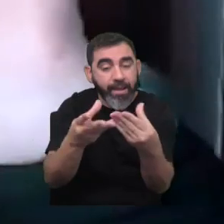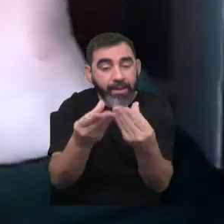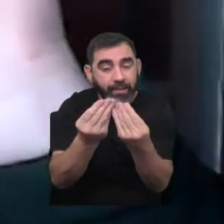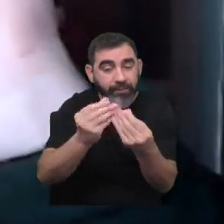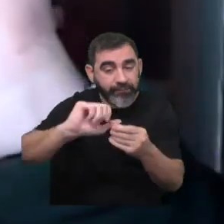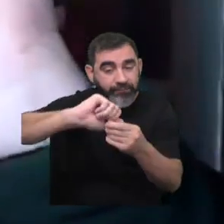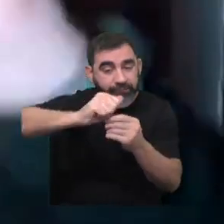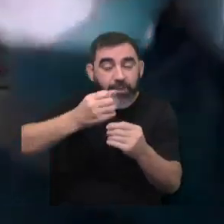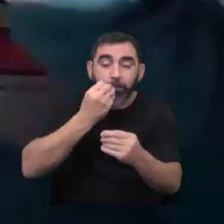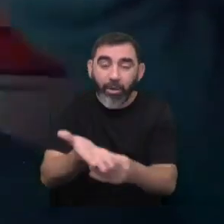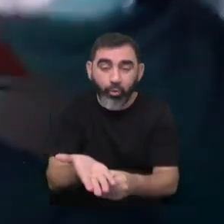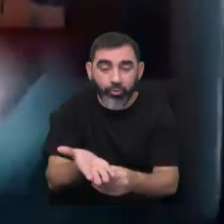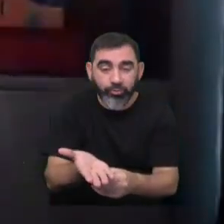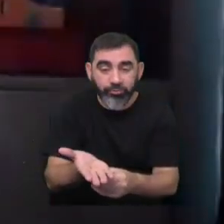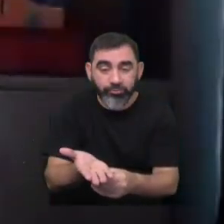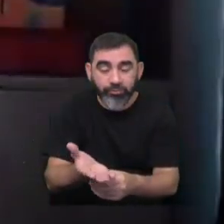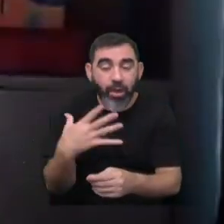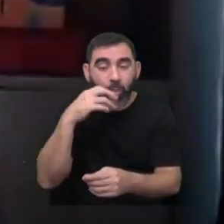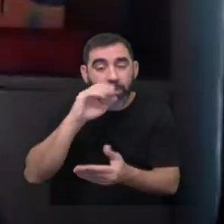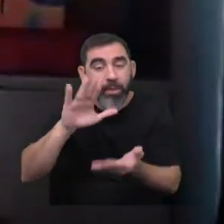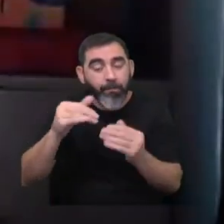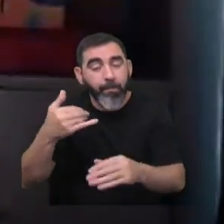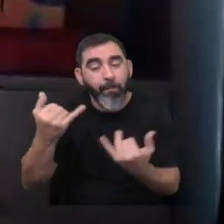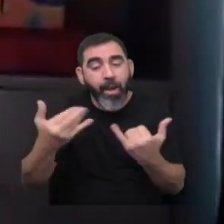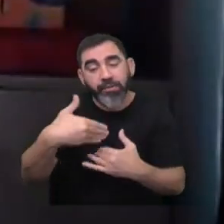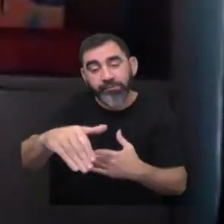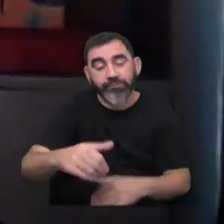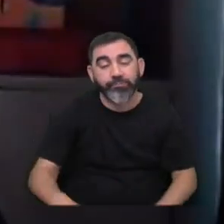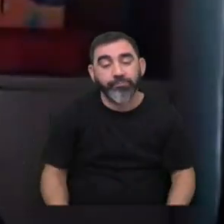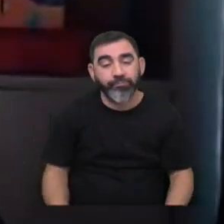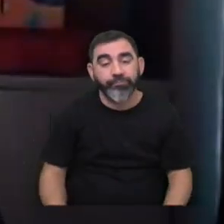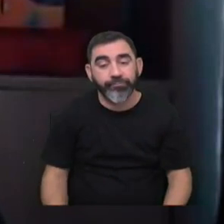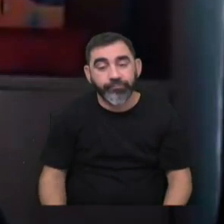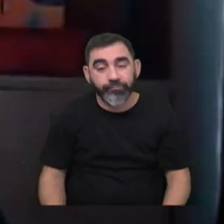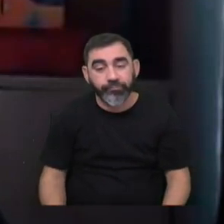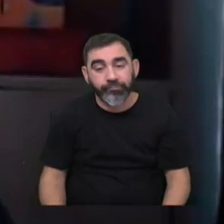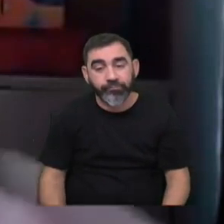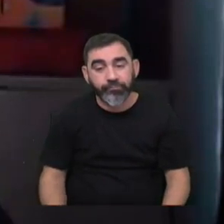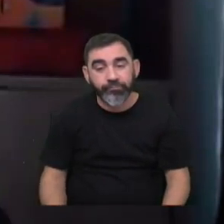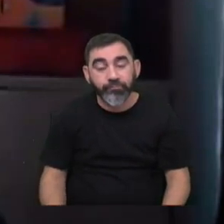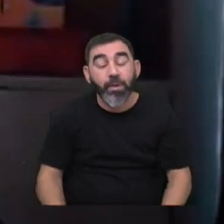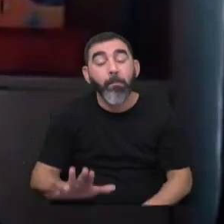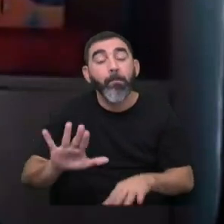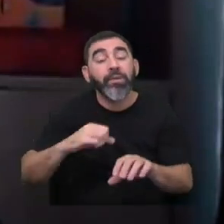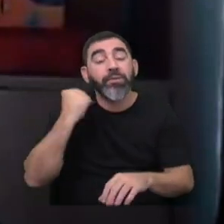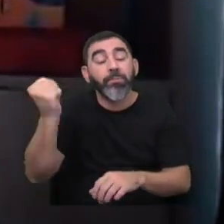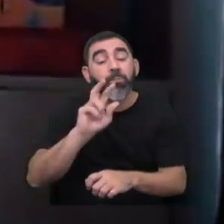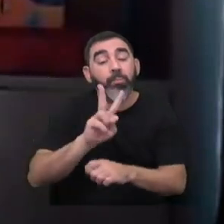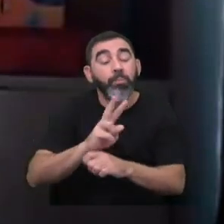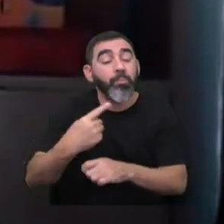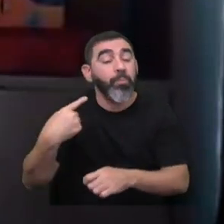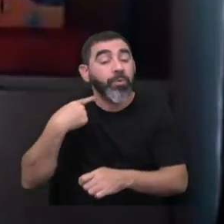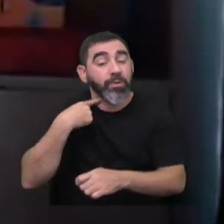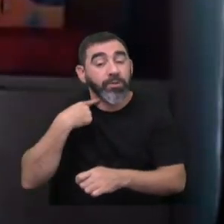De esta manera va a aguantar unos días más. También el método más importante para conservar el gas